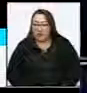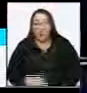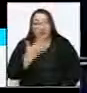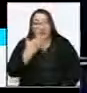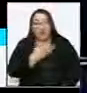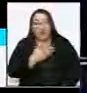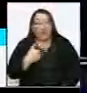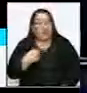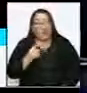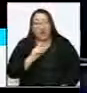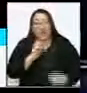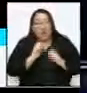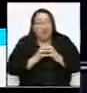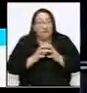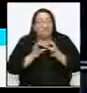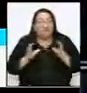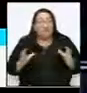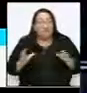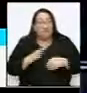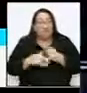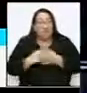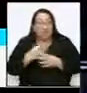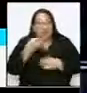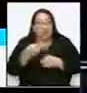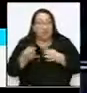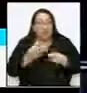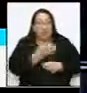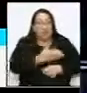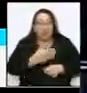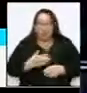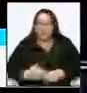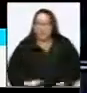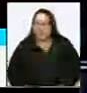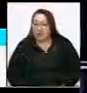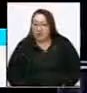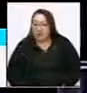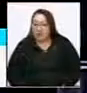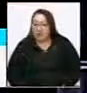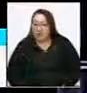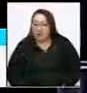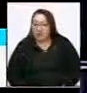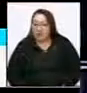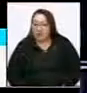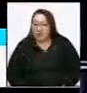no abundar necesariamente en lo ya expresado por mis colegas,